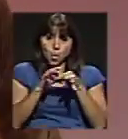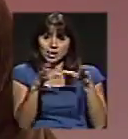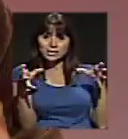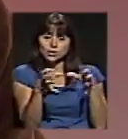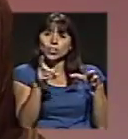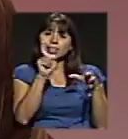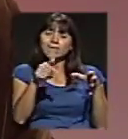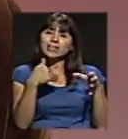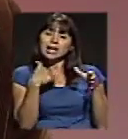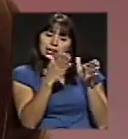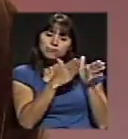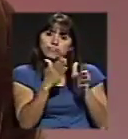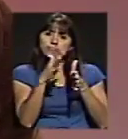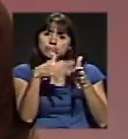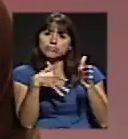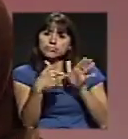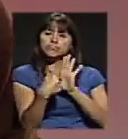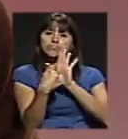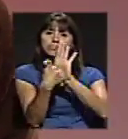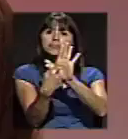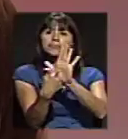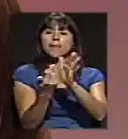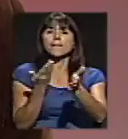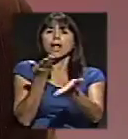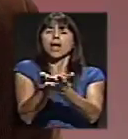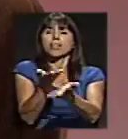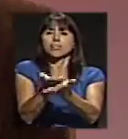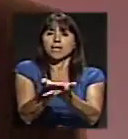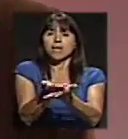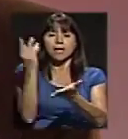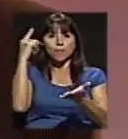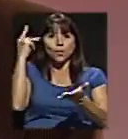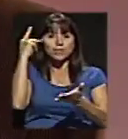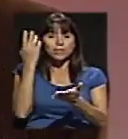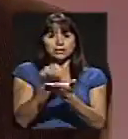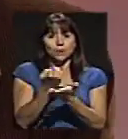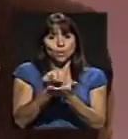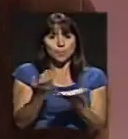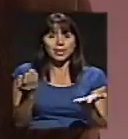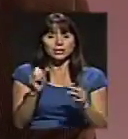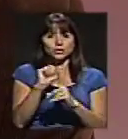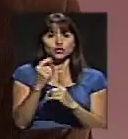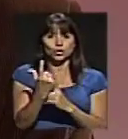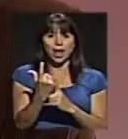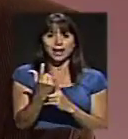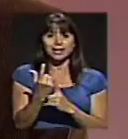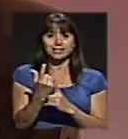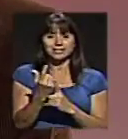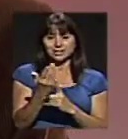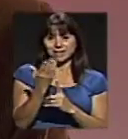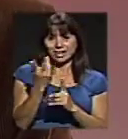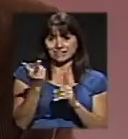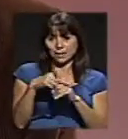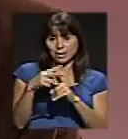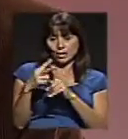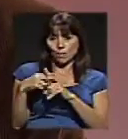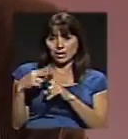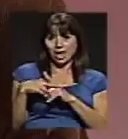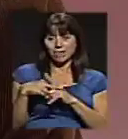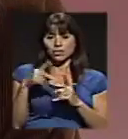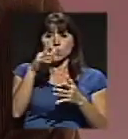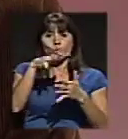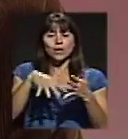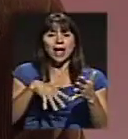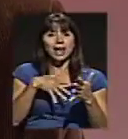una alternativa al pueblo de Costa Rica respecto a las políticas económicas, sociales que se han venido aplicando. Una agenda